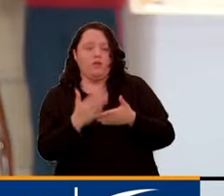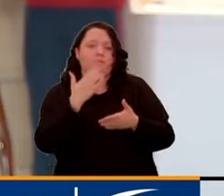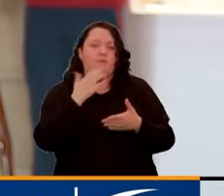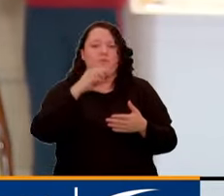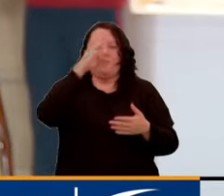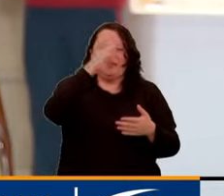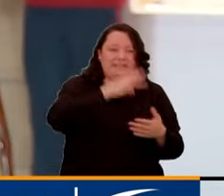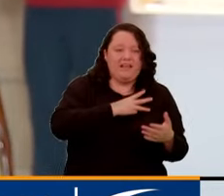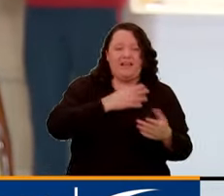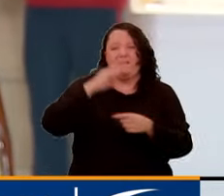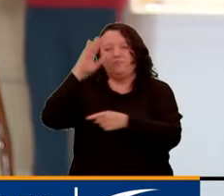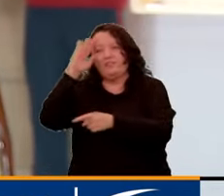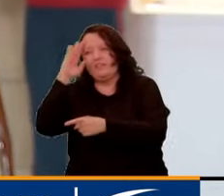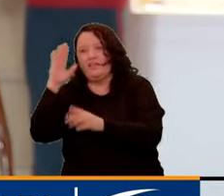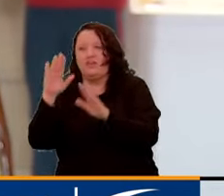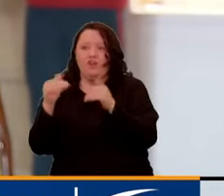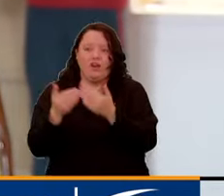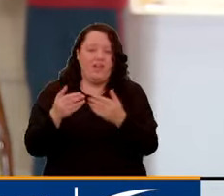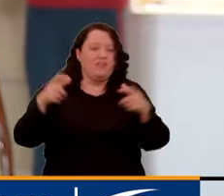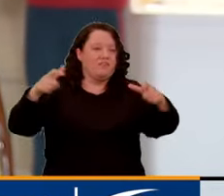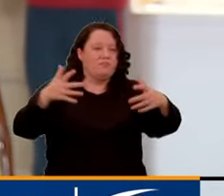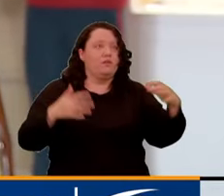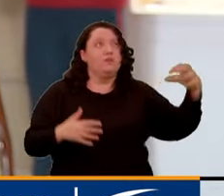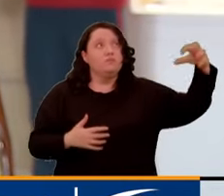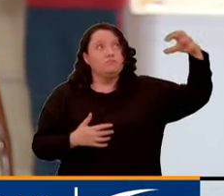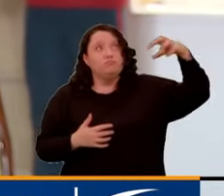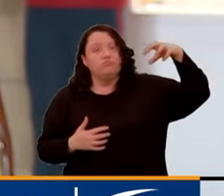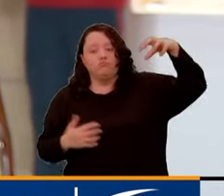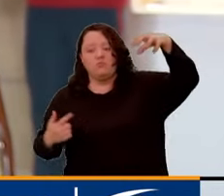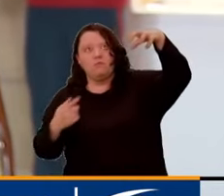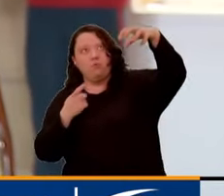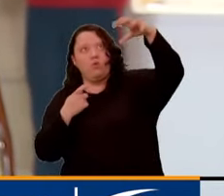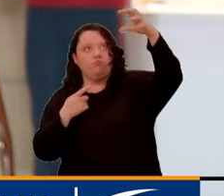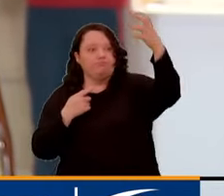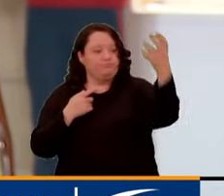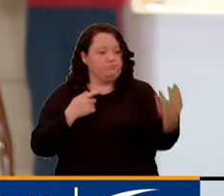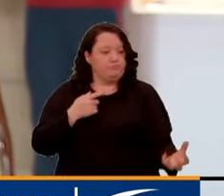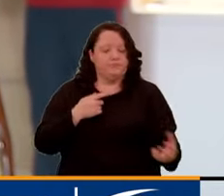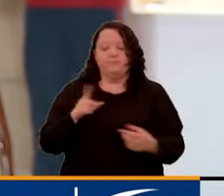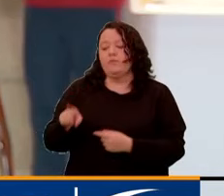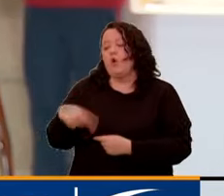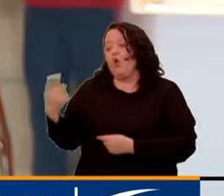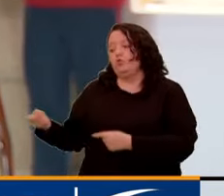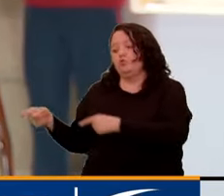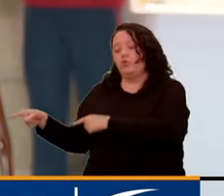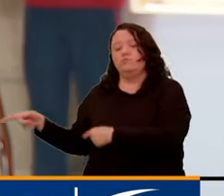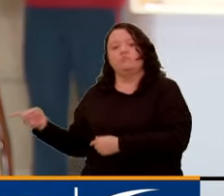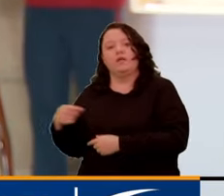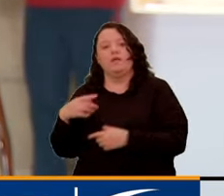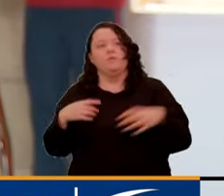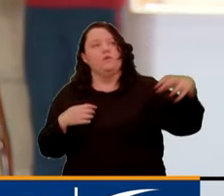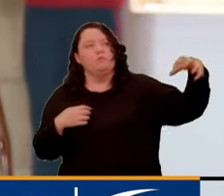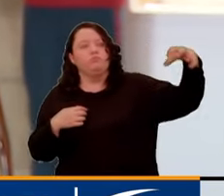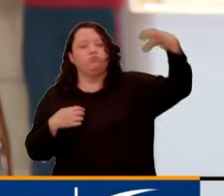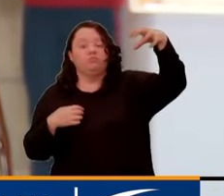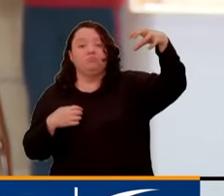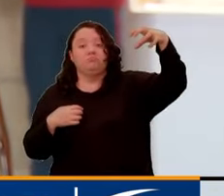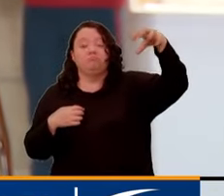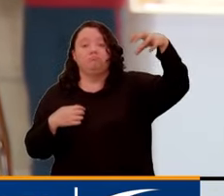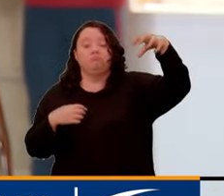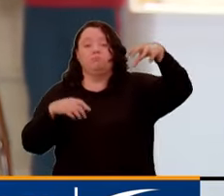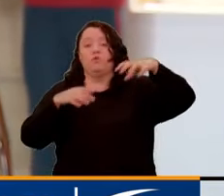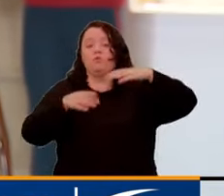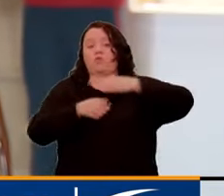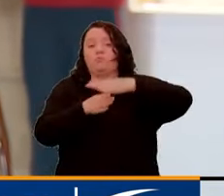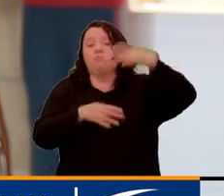militares la policía colegios estadios y el otro equipo tiene la capacidad de neutralizar el vuelo de estos drones me dice la